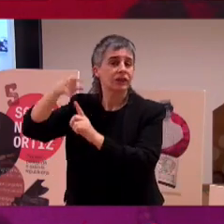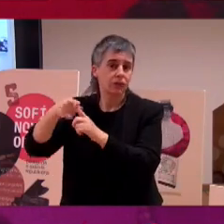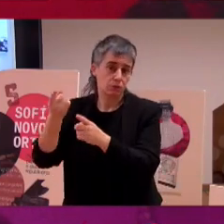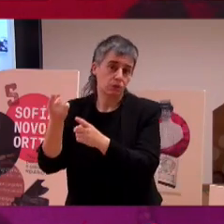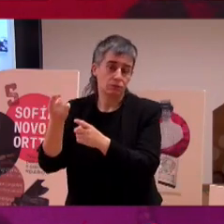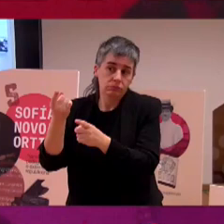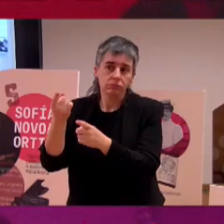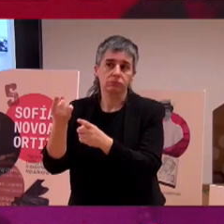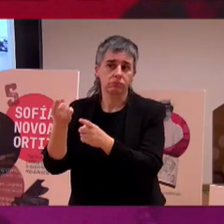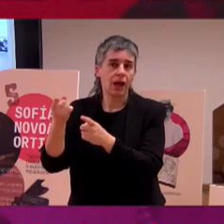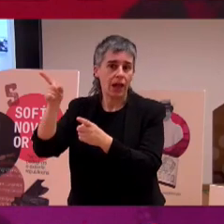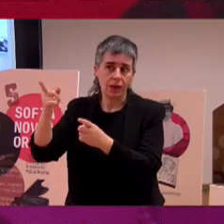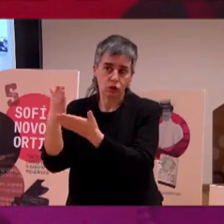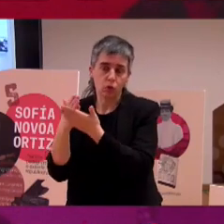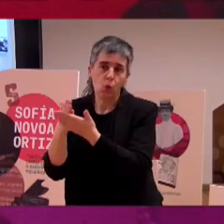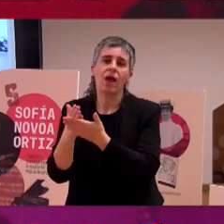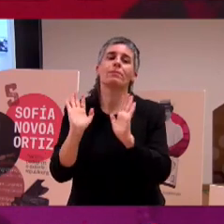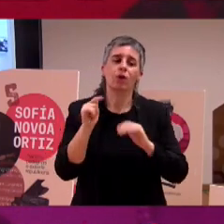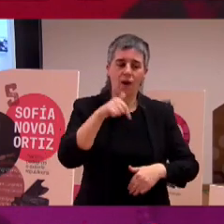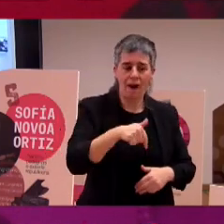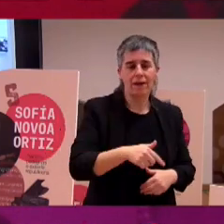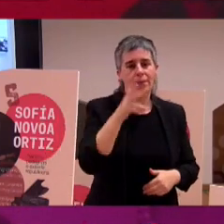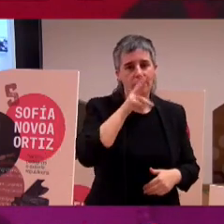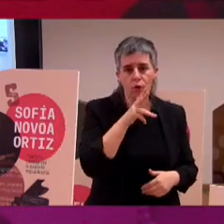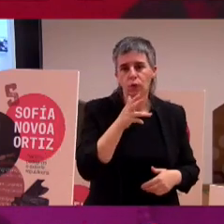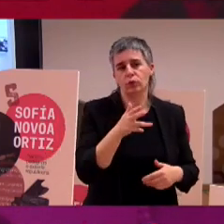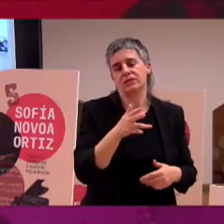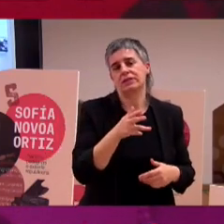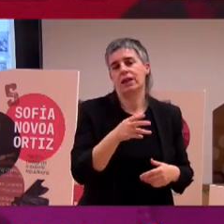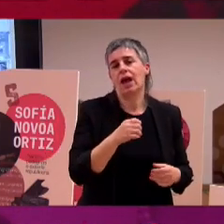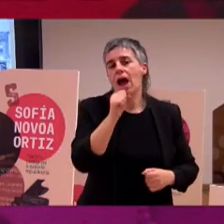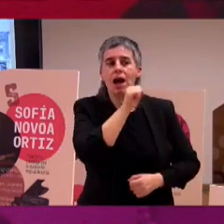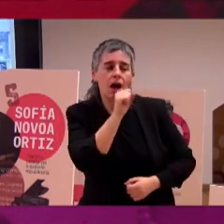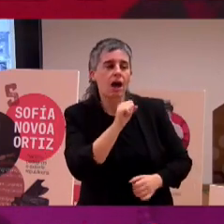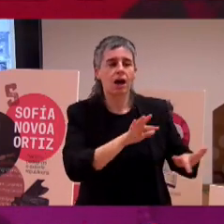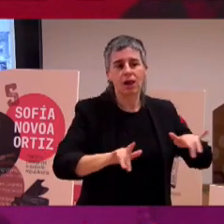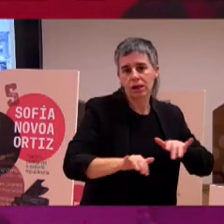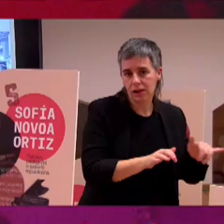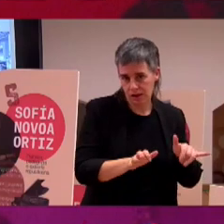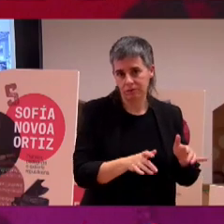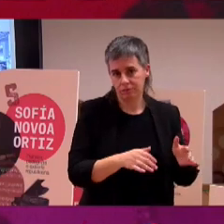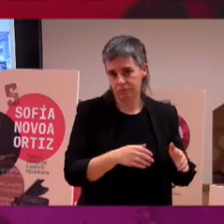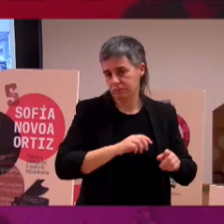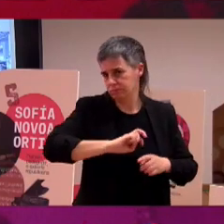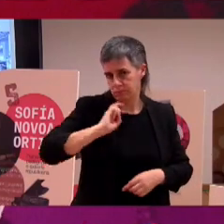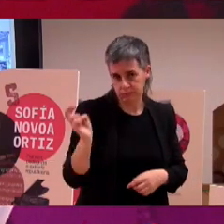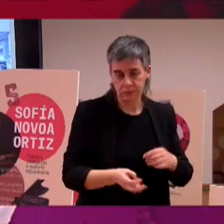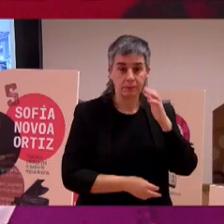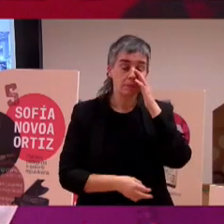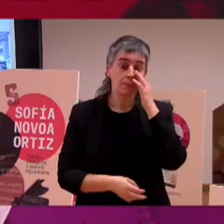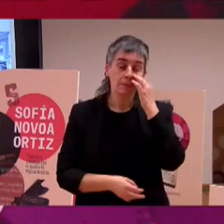cidade. Estas achegas musicais aumentan durante a Primeira Guerra